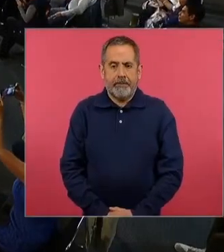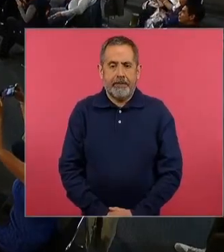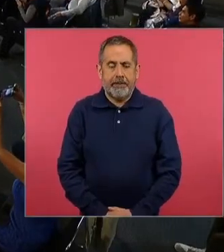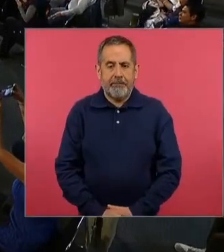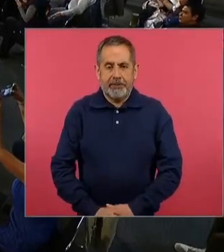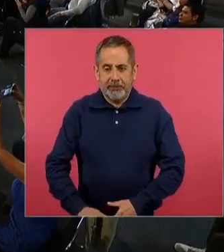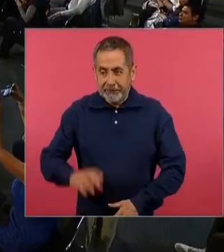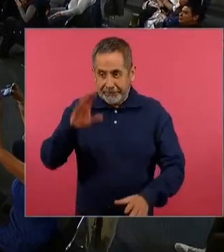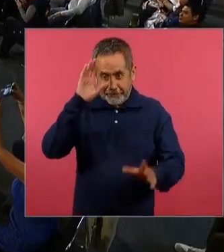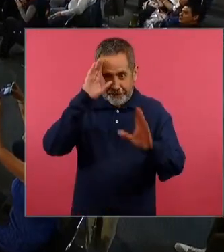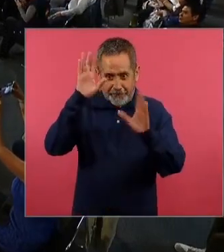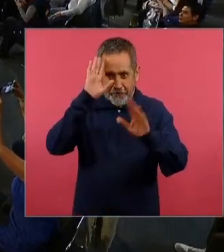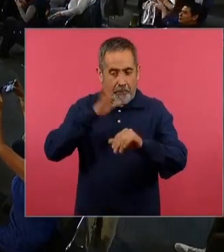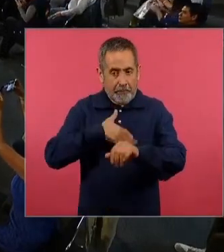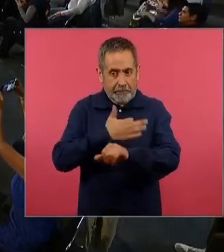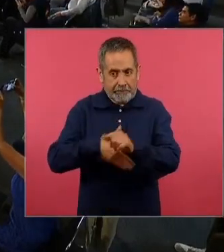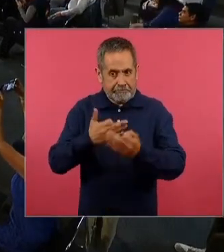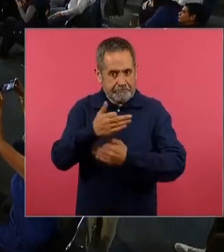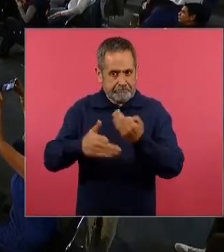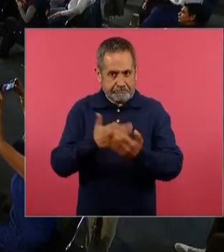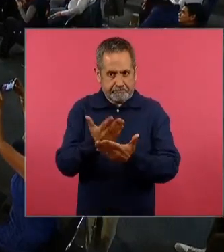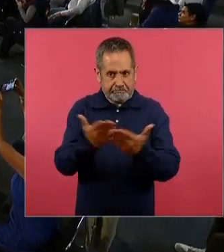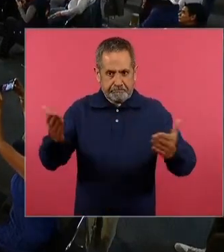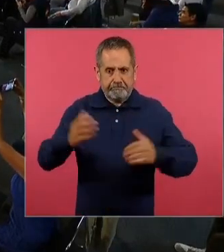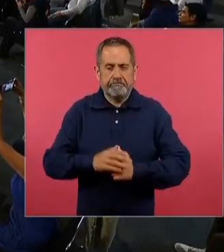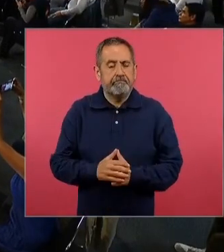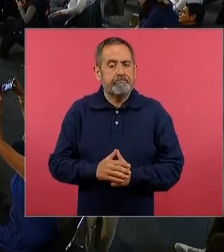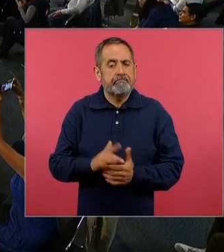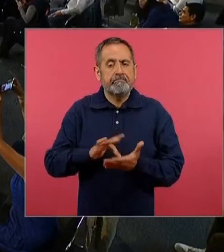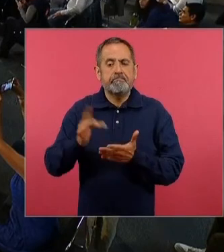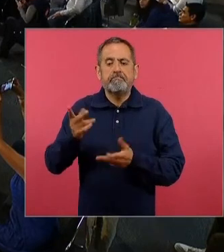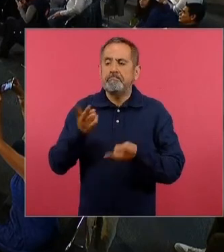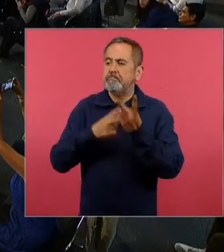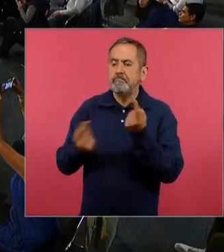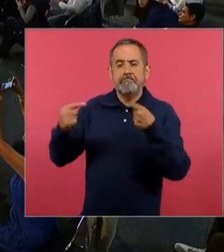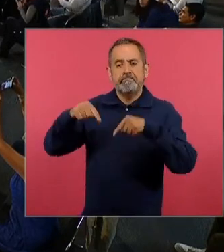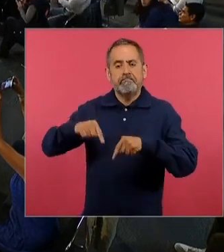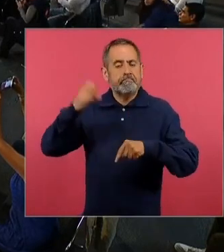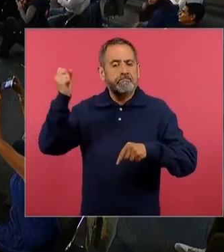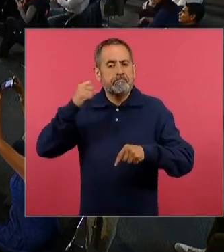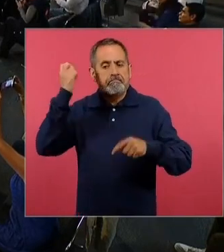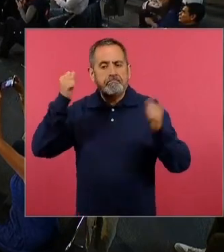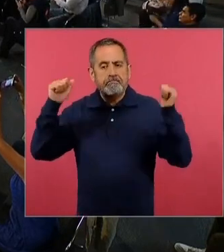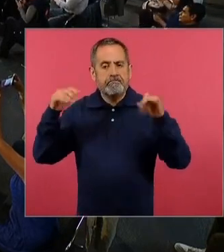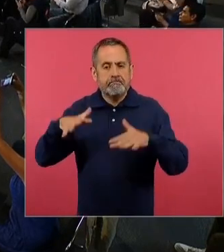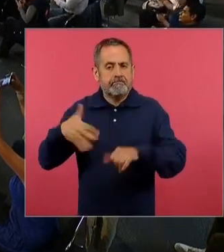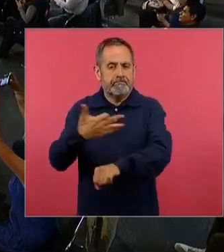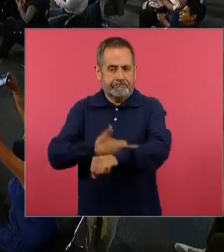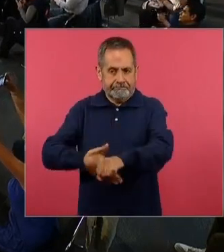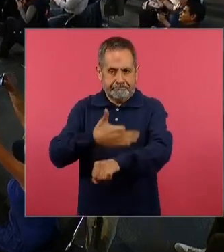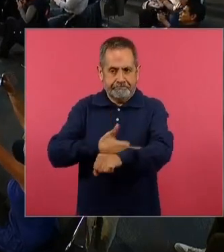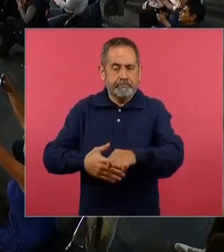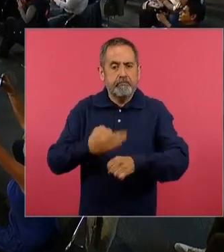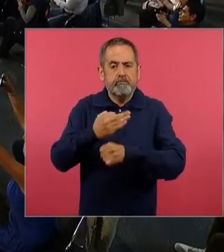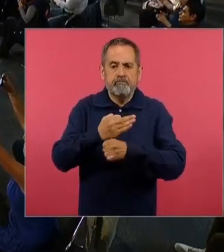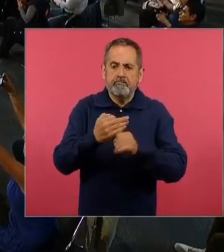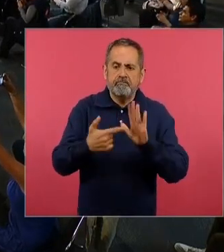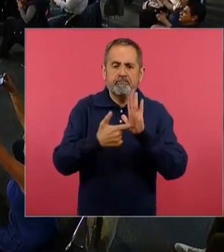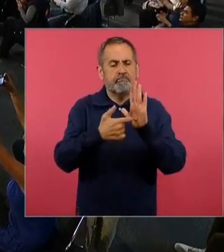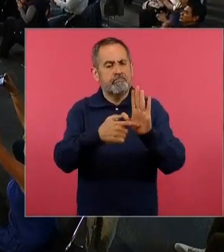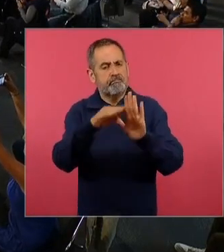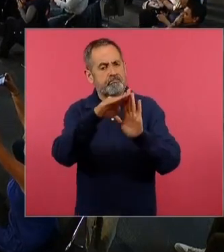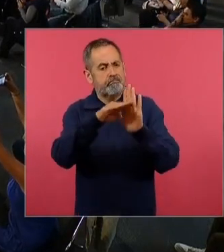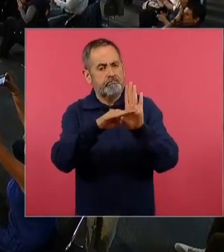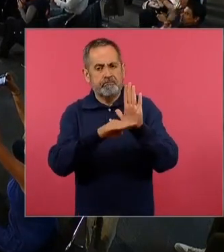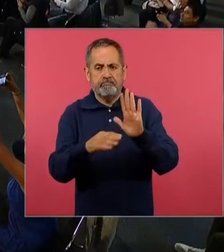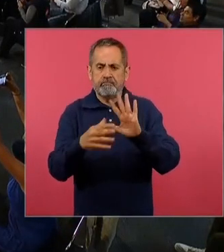Buenas tardes a todas y a todos. Gracias por venir a esta conferencia vespertina, donde vamos a presentar a